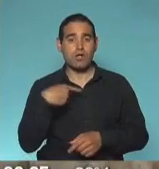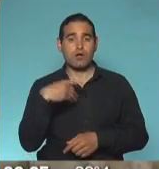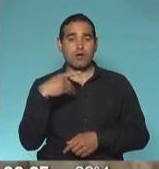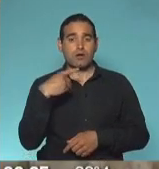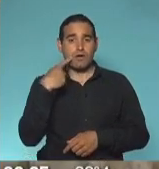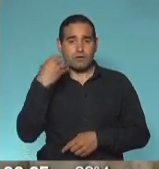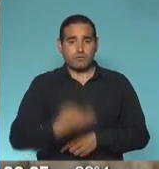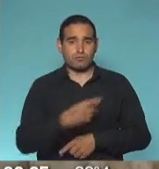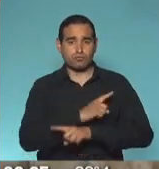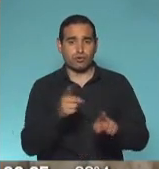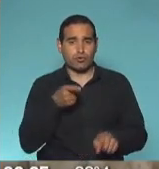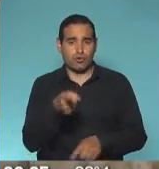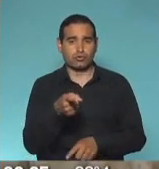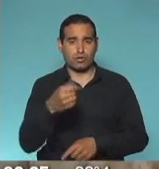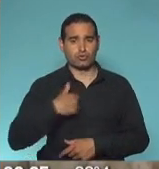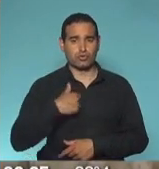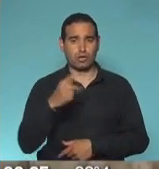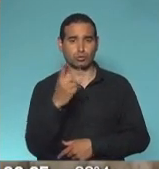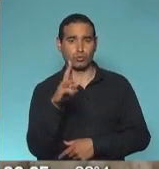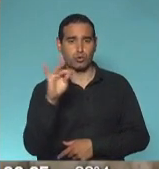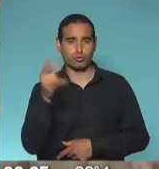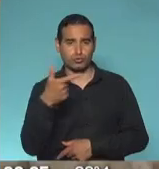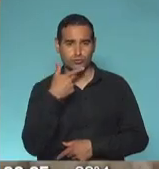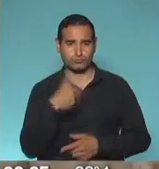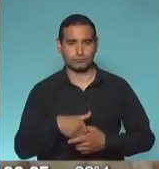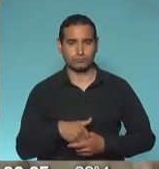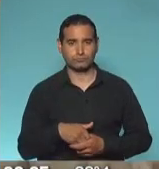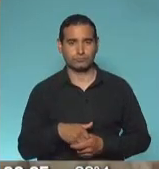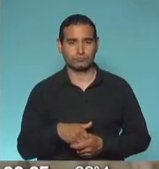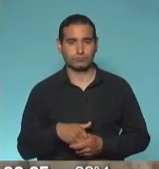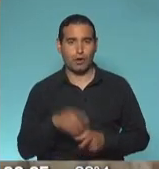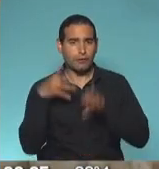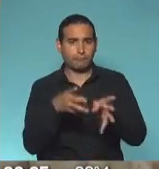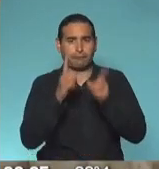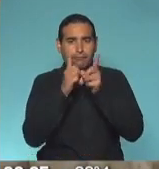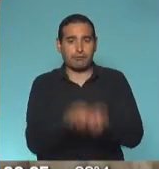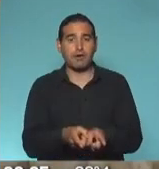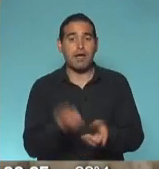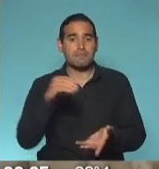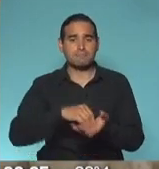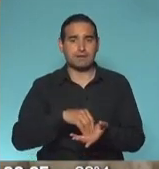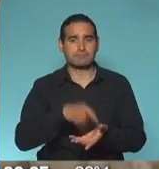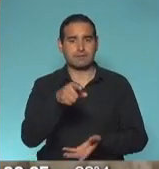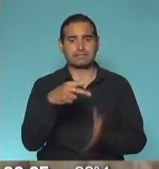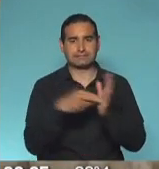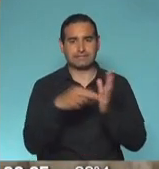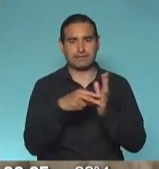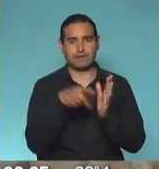PYD, YPG'ye karşı evet attığımız bu adımı asla